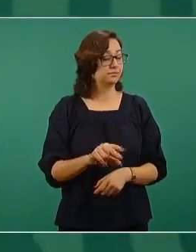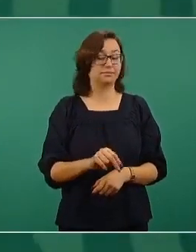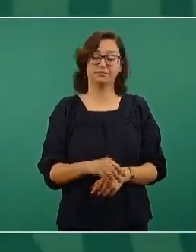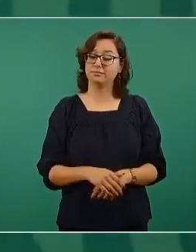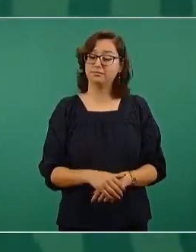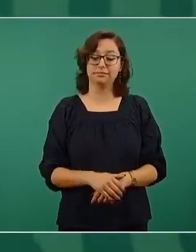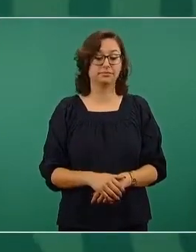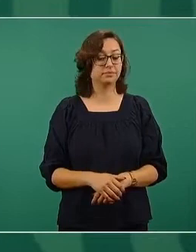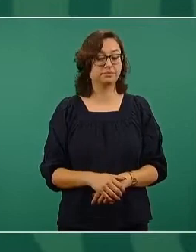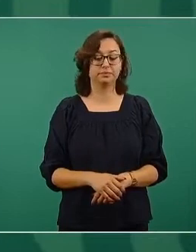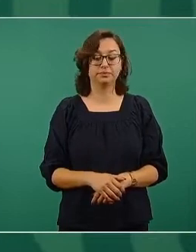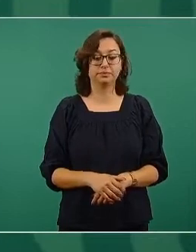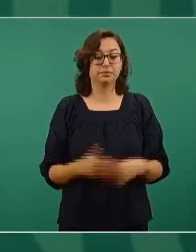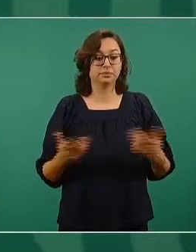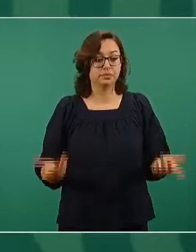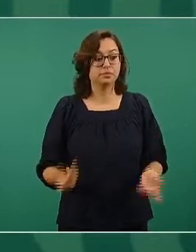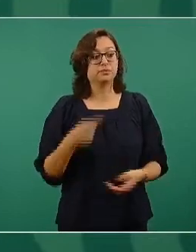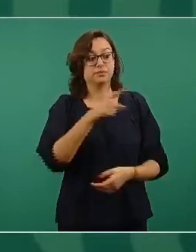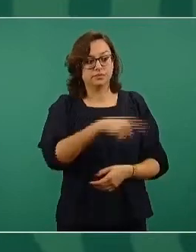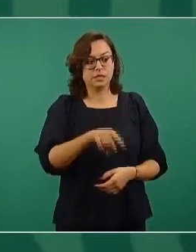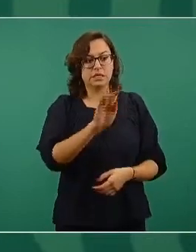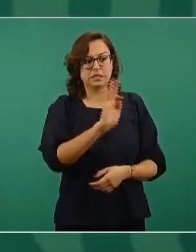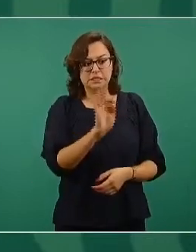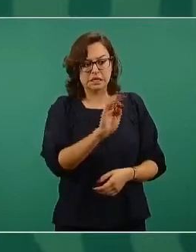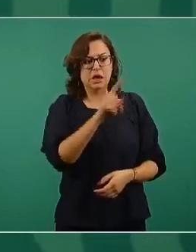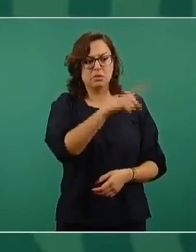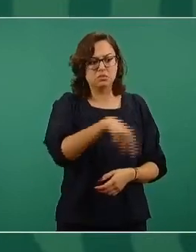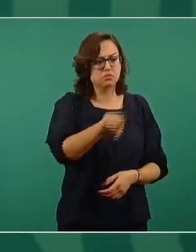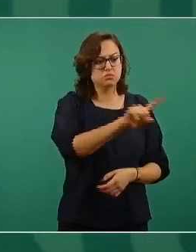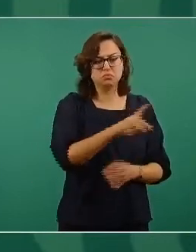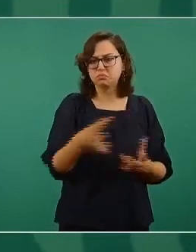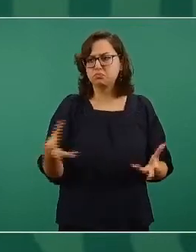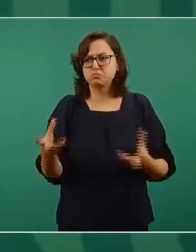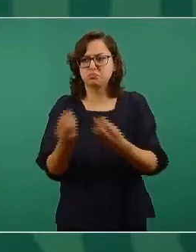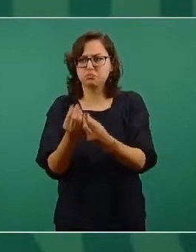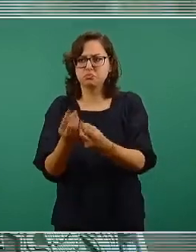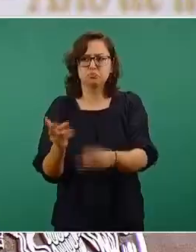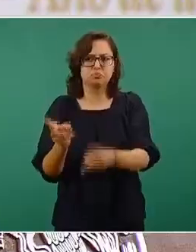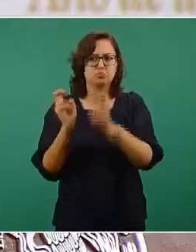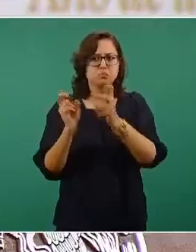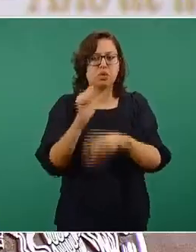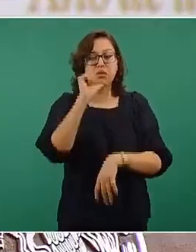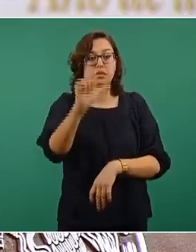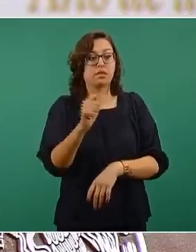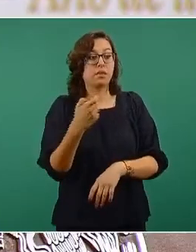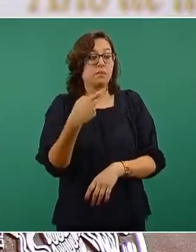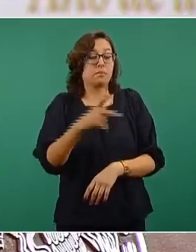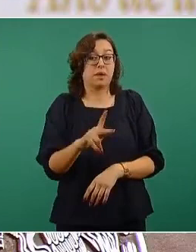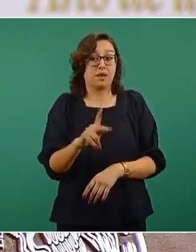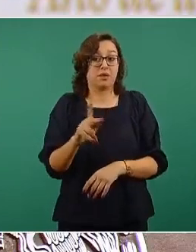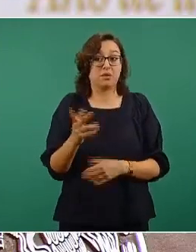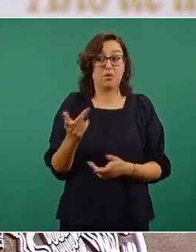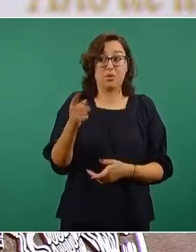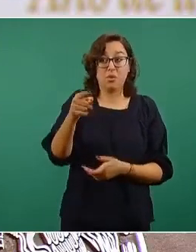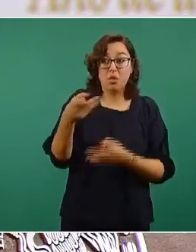Si ellos no están involucrados, pero sí sus predios, se